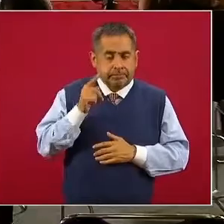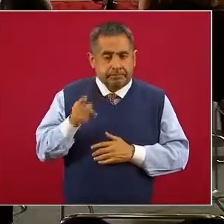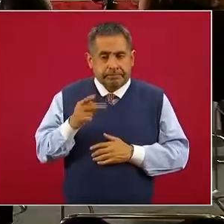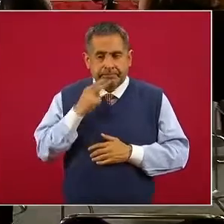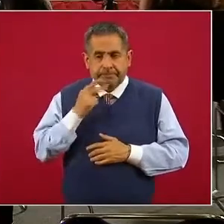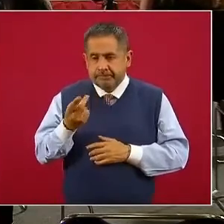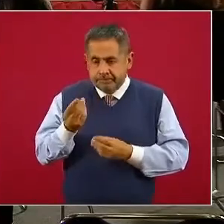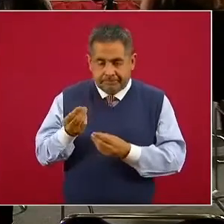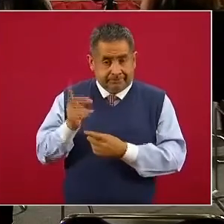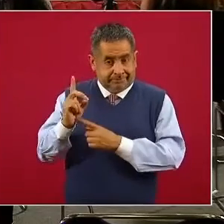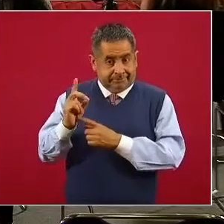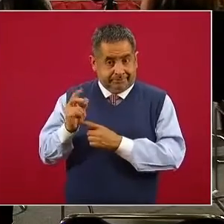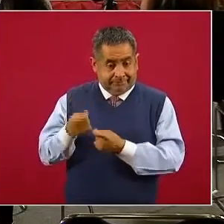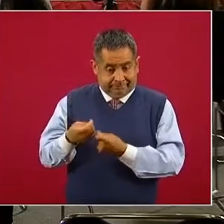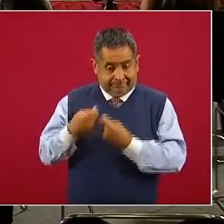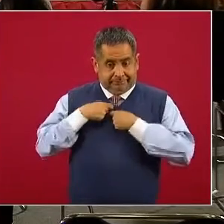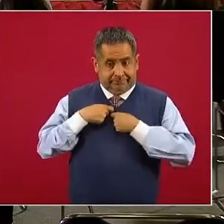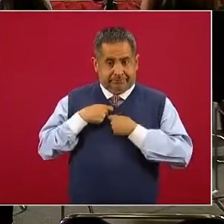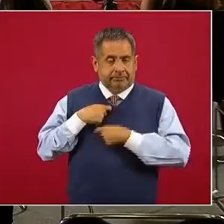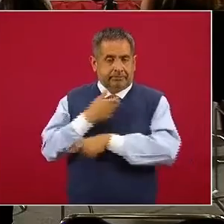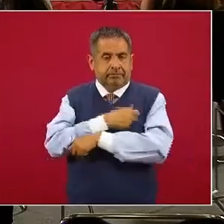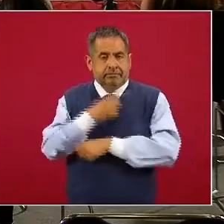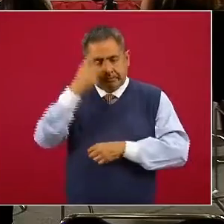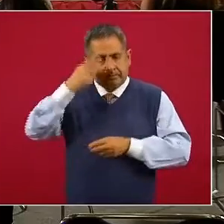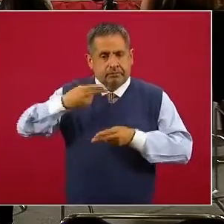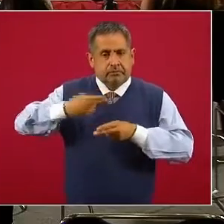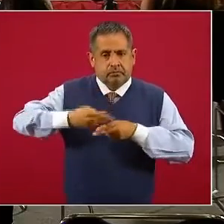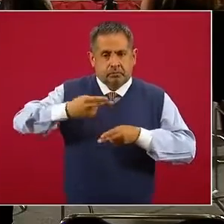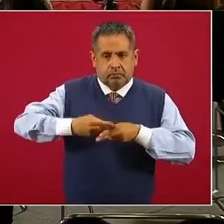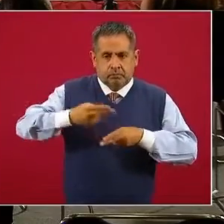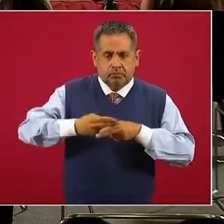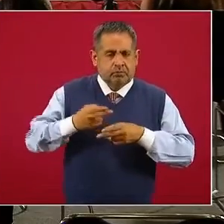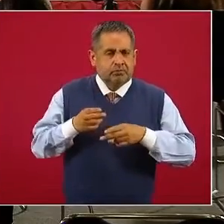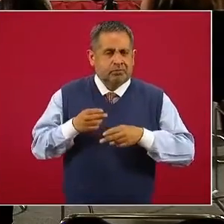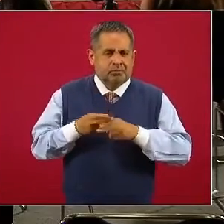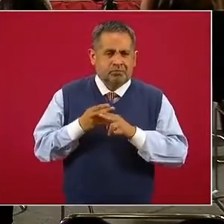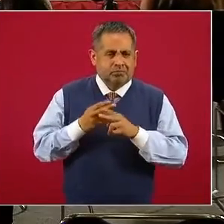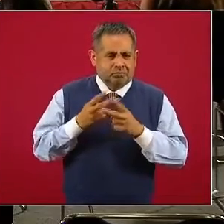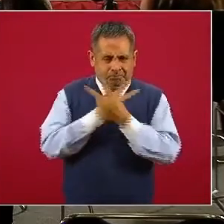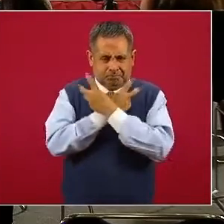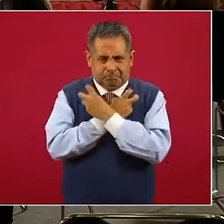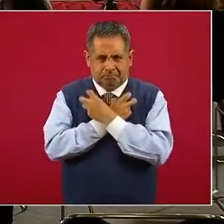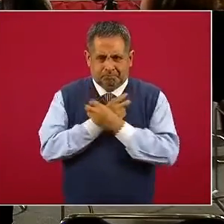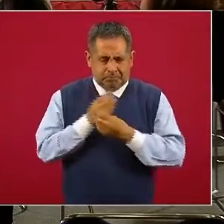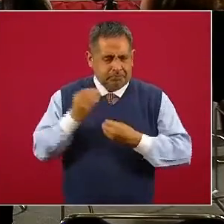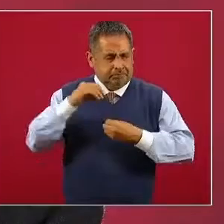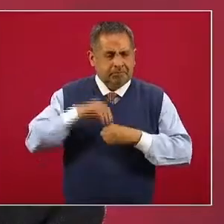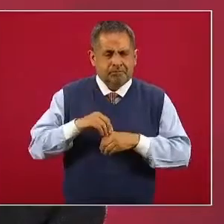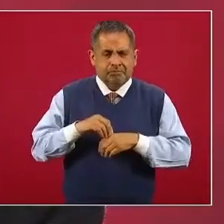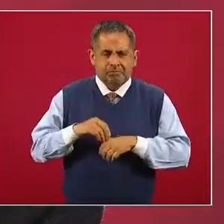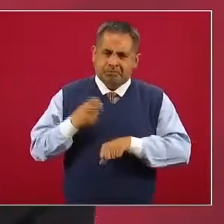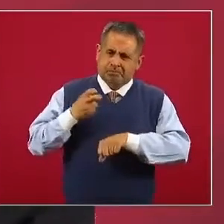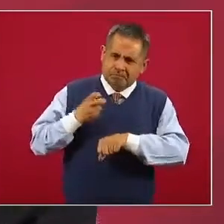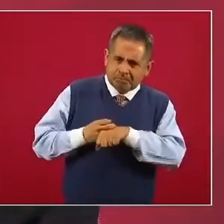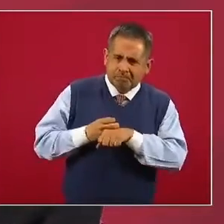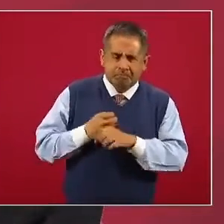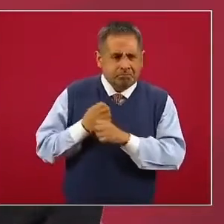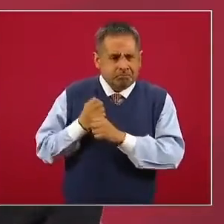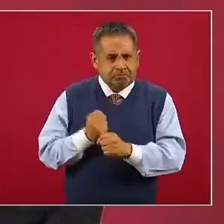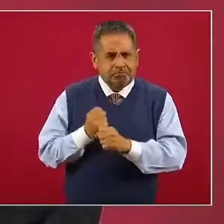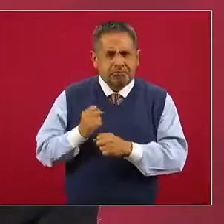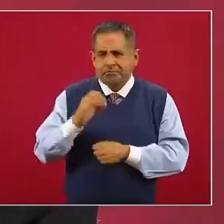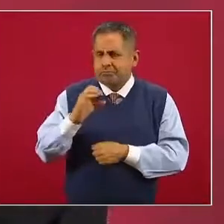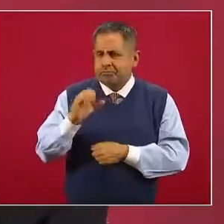participar en el metabolismo de los huesos, en la incorporación de calcio a los huesos, y los huesos